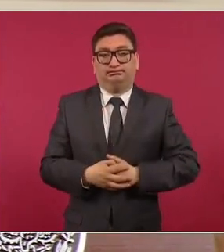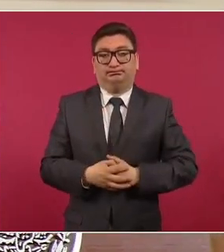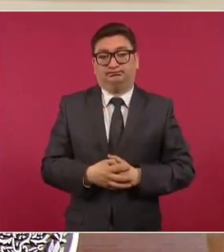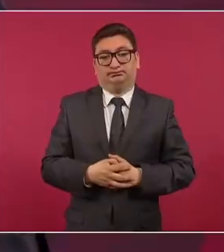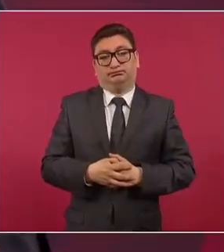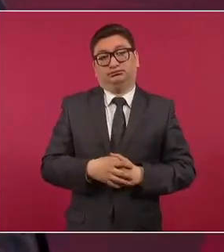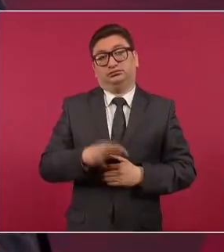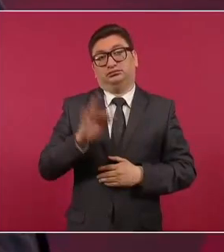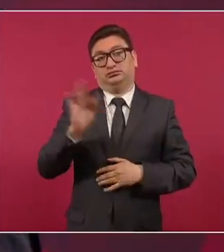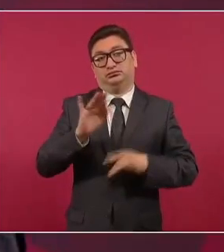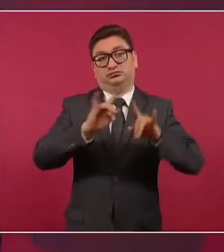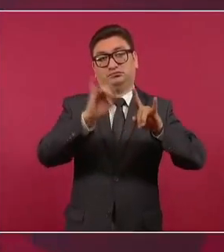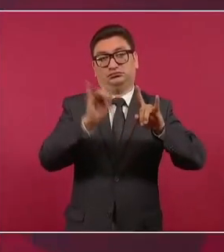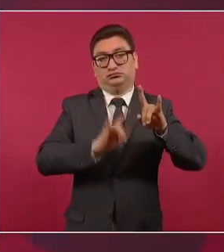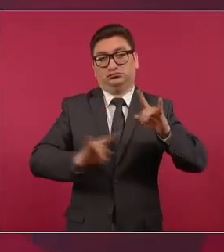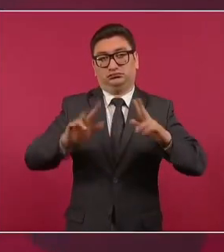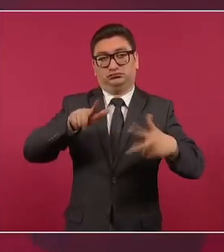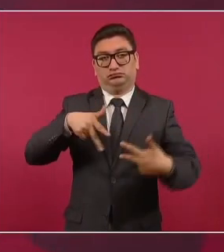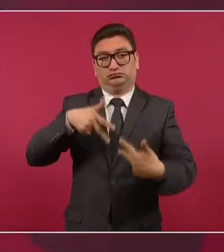por videoconferencias,